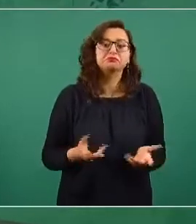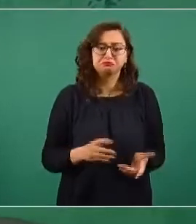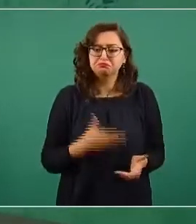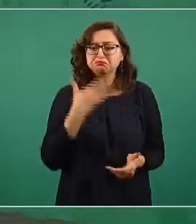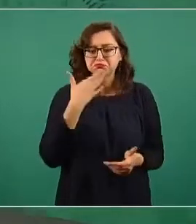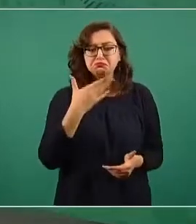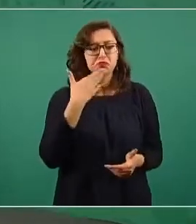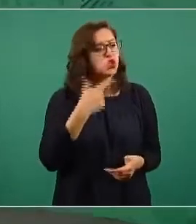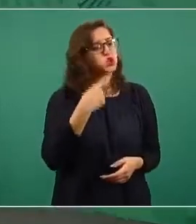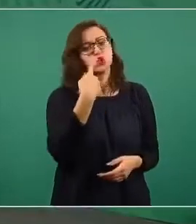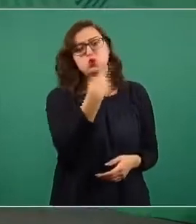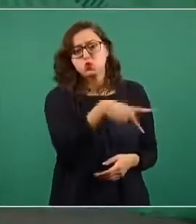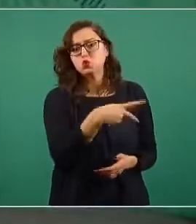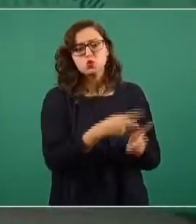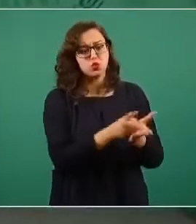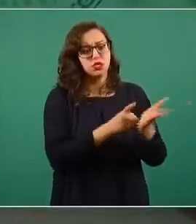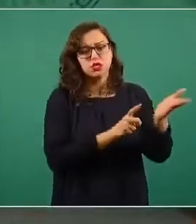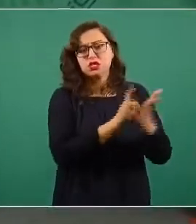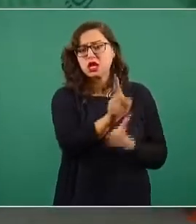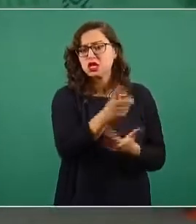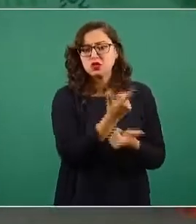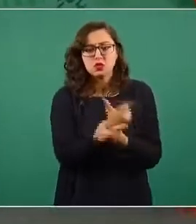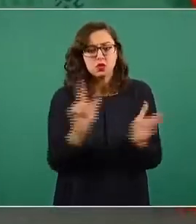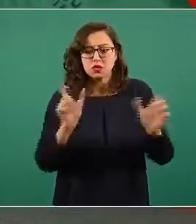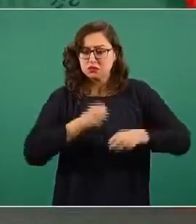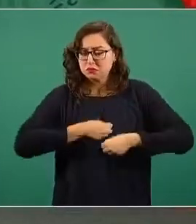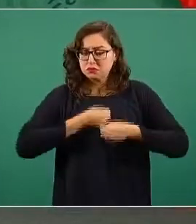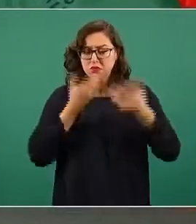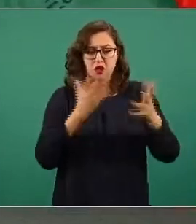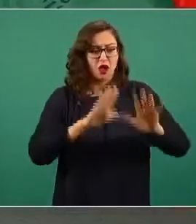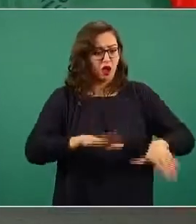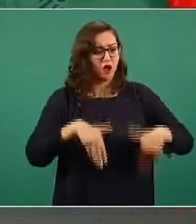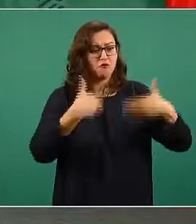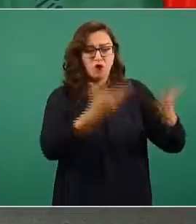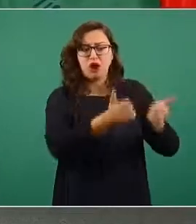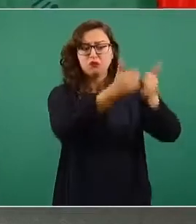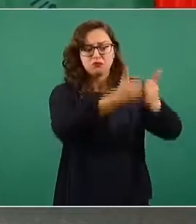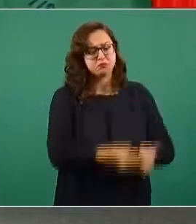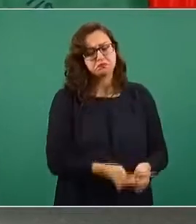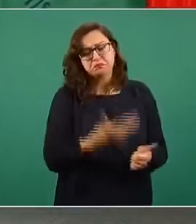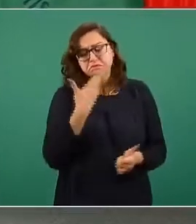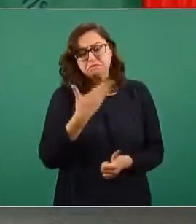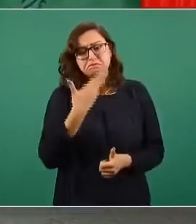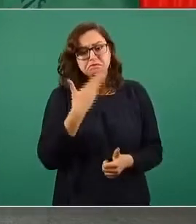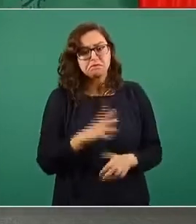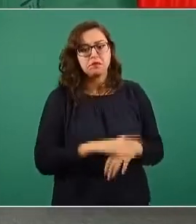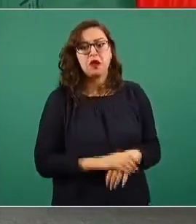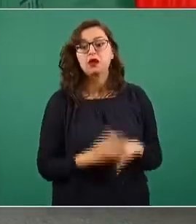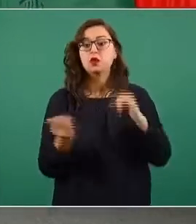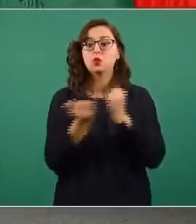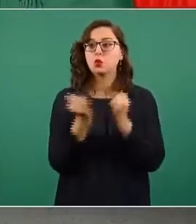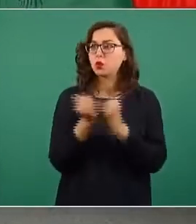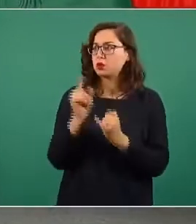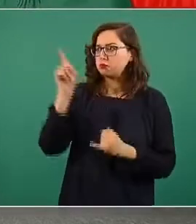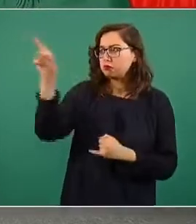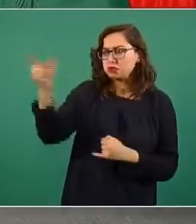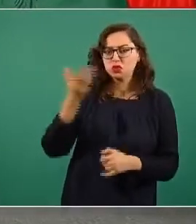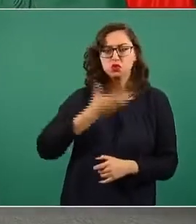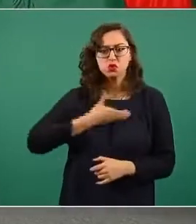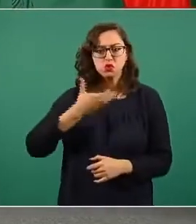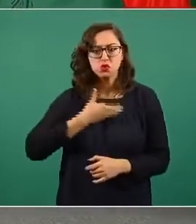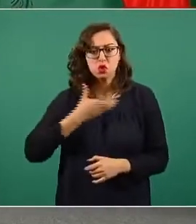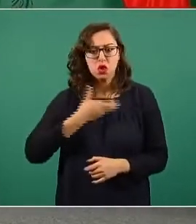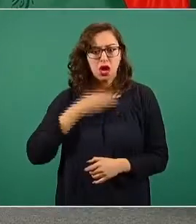legítima manifestación y libertad de expresión, ahí están. Como también aquí en el Zócalo